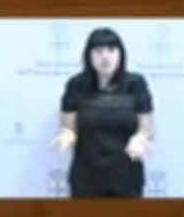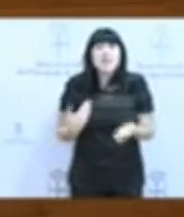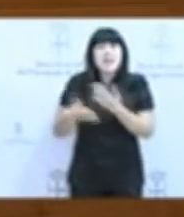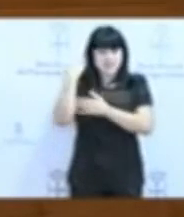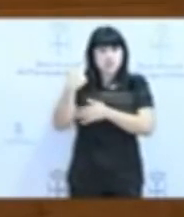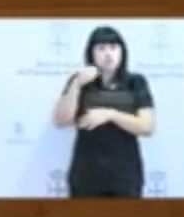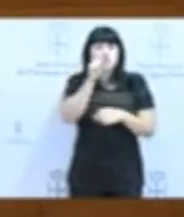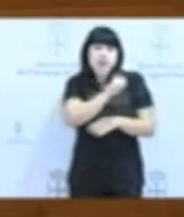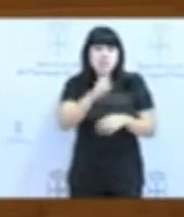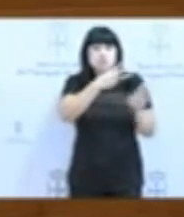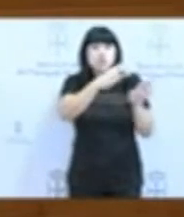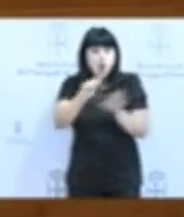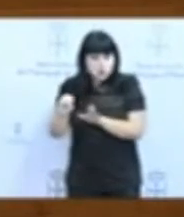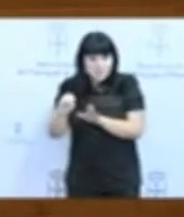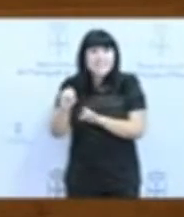80,